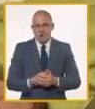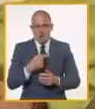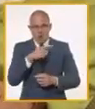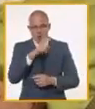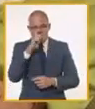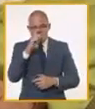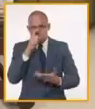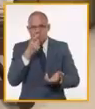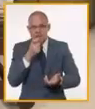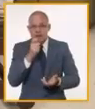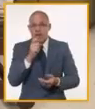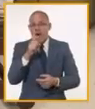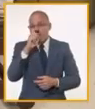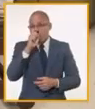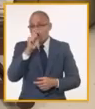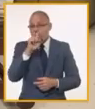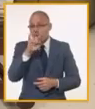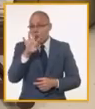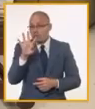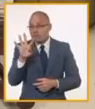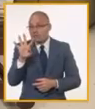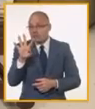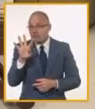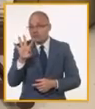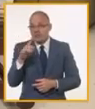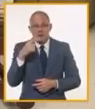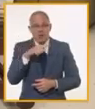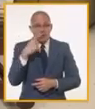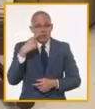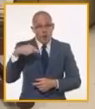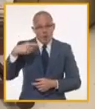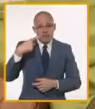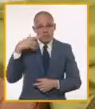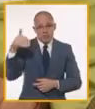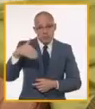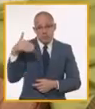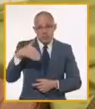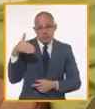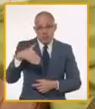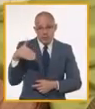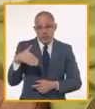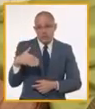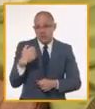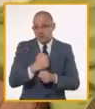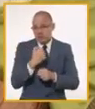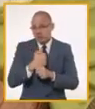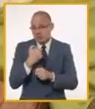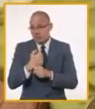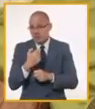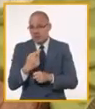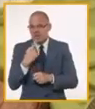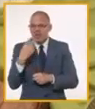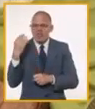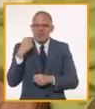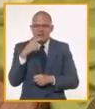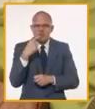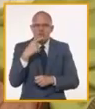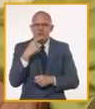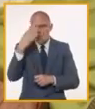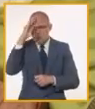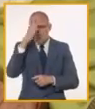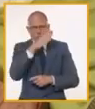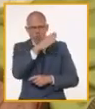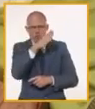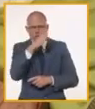octubre pasado y viene todos los días tempranito aquí y trabaja, me han dicho que recorre el país 2 o 3